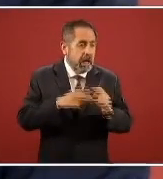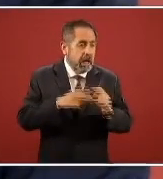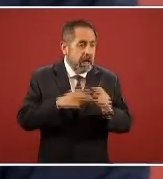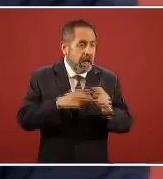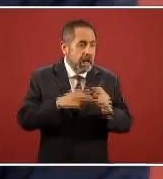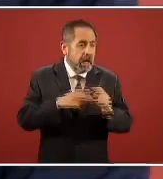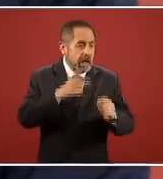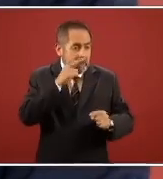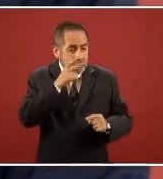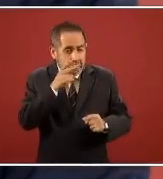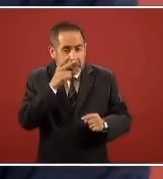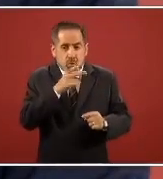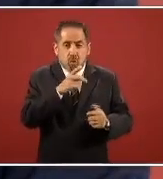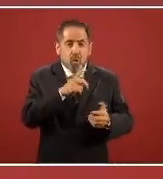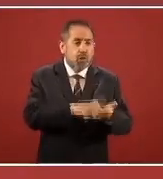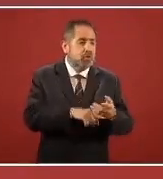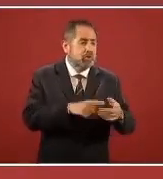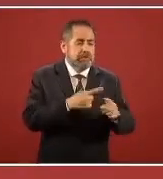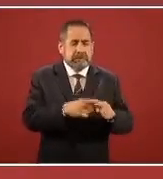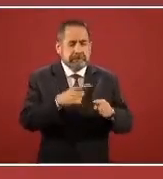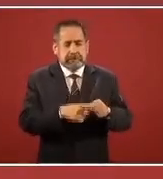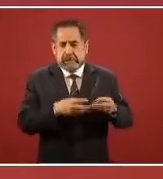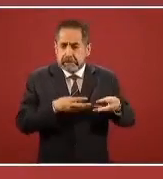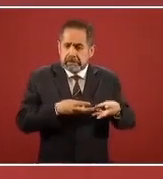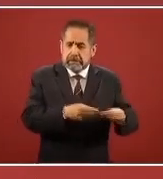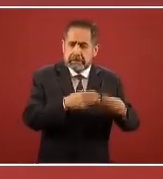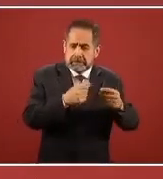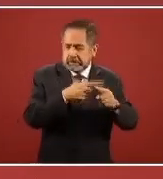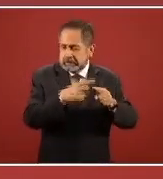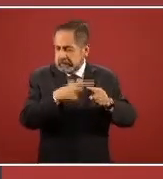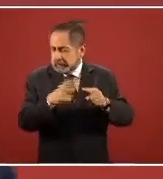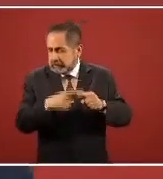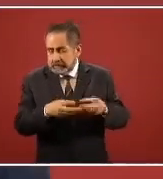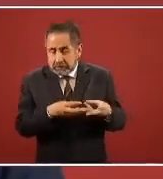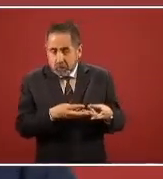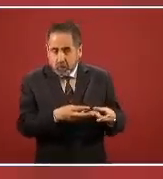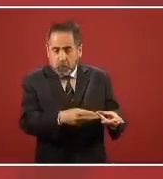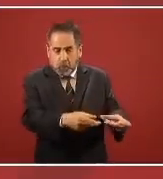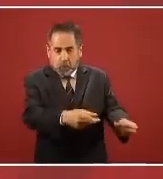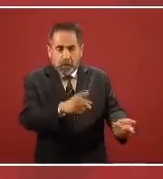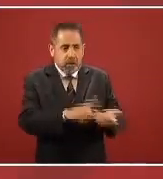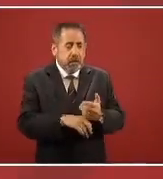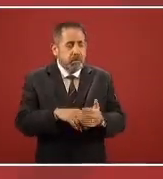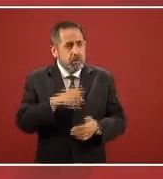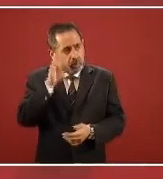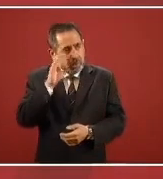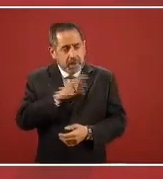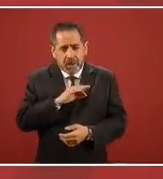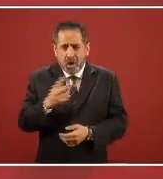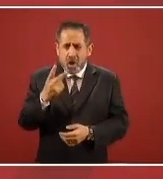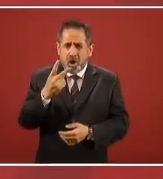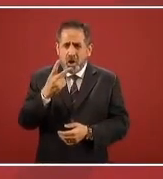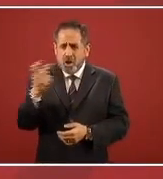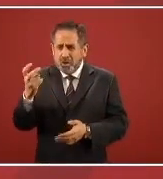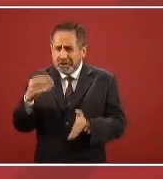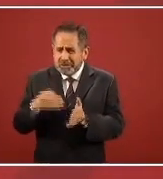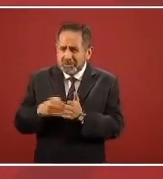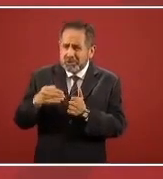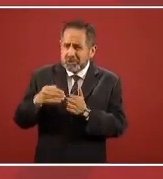the wines. Etcétera, etcétera, etcétera. Son más de 200 millones de pesos al